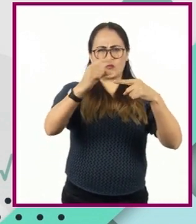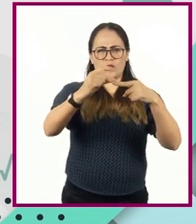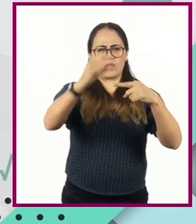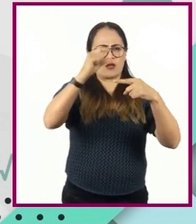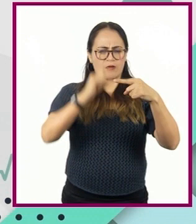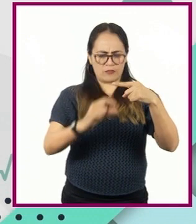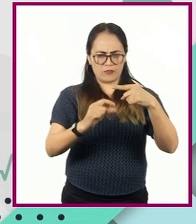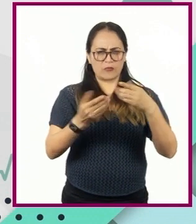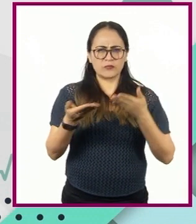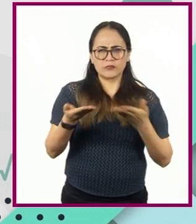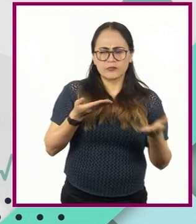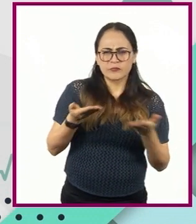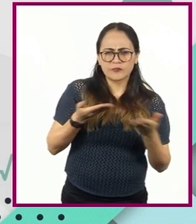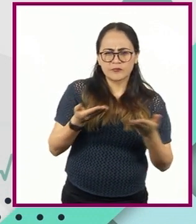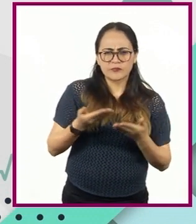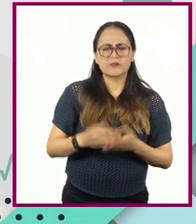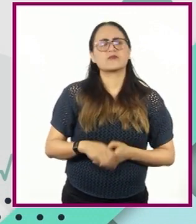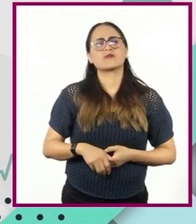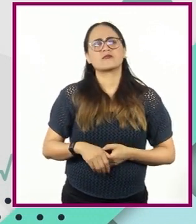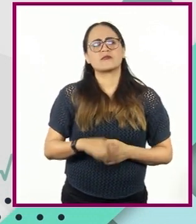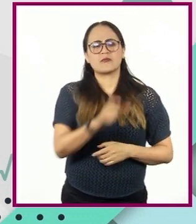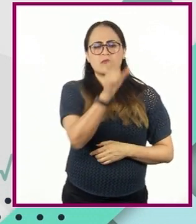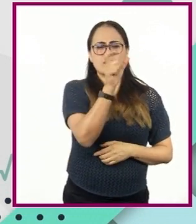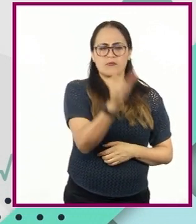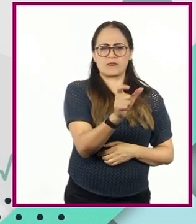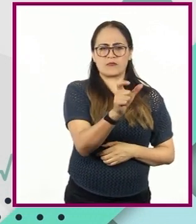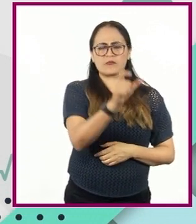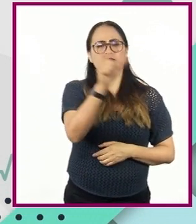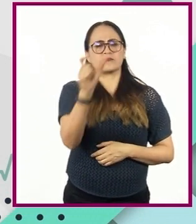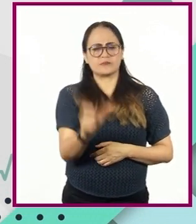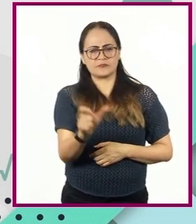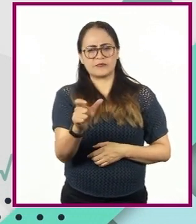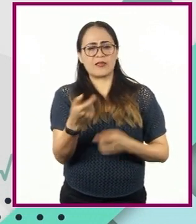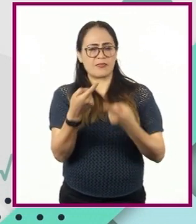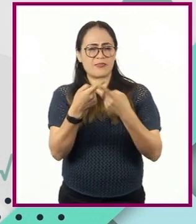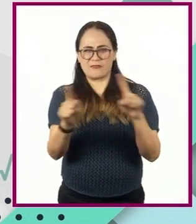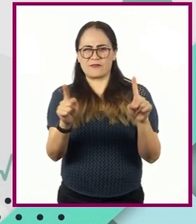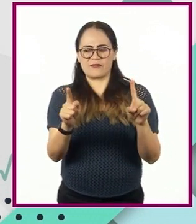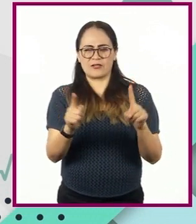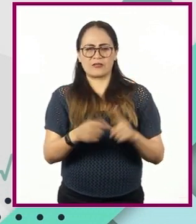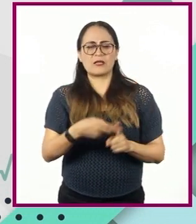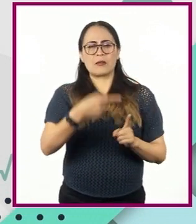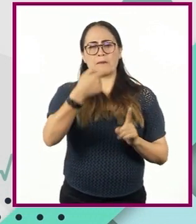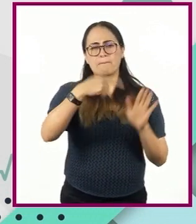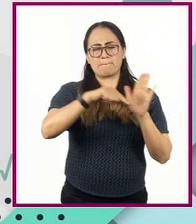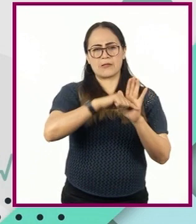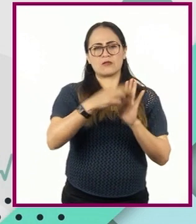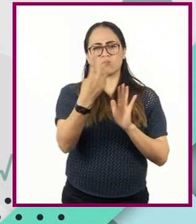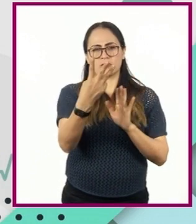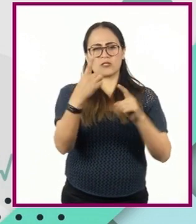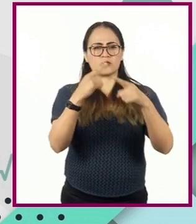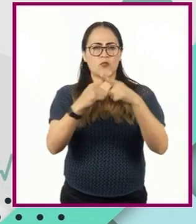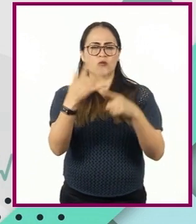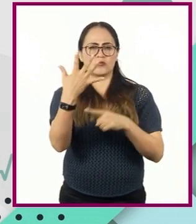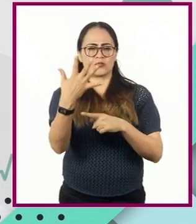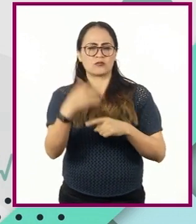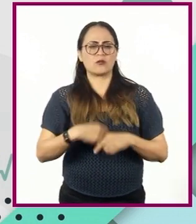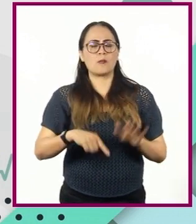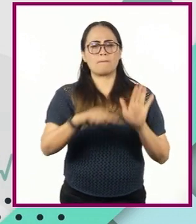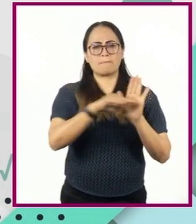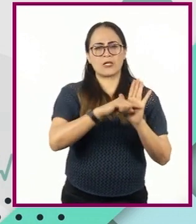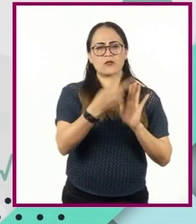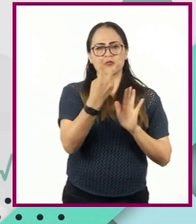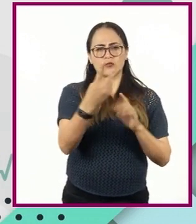numéricas, identificamos que el primer factor del producto es distinto. 3 negativo por 5, 2